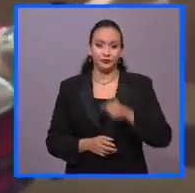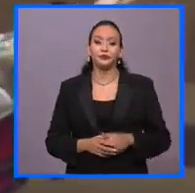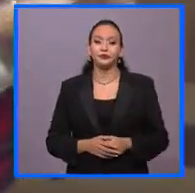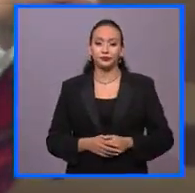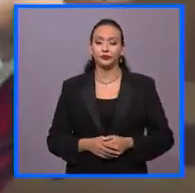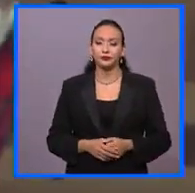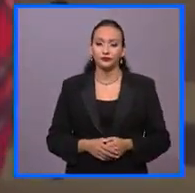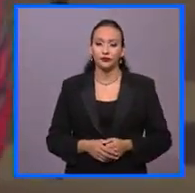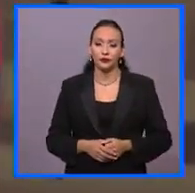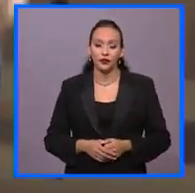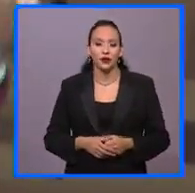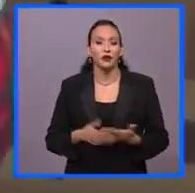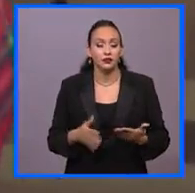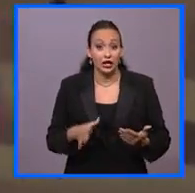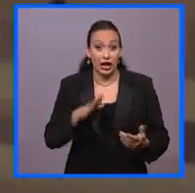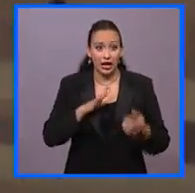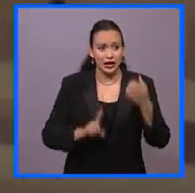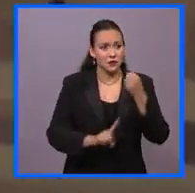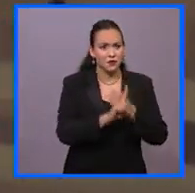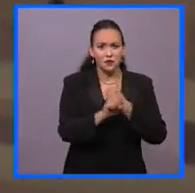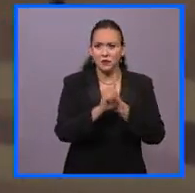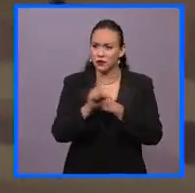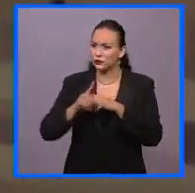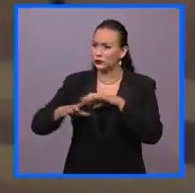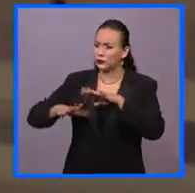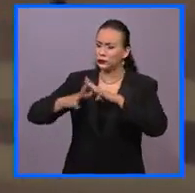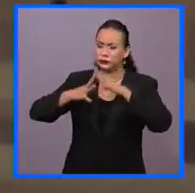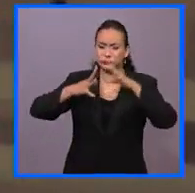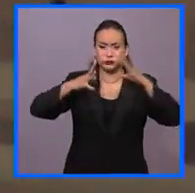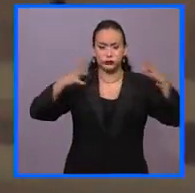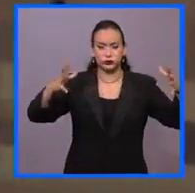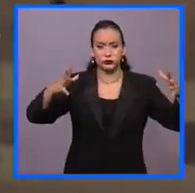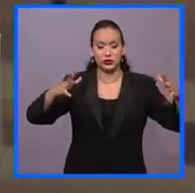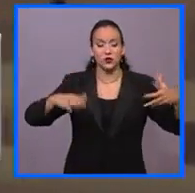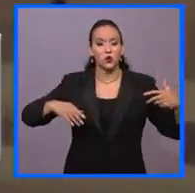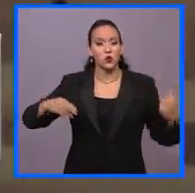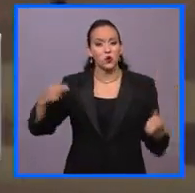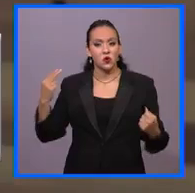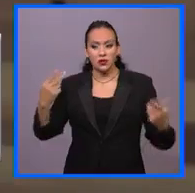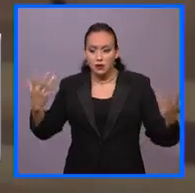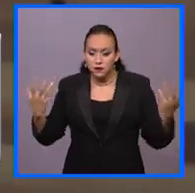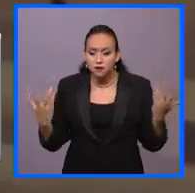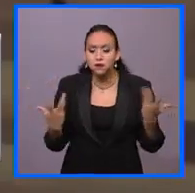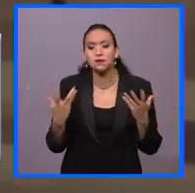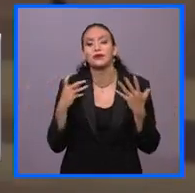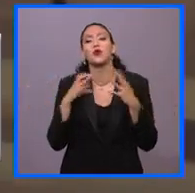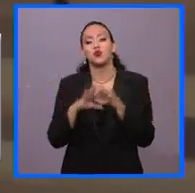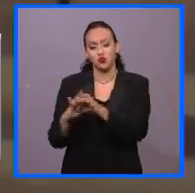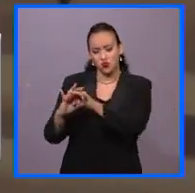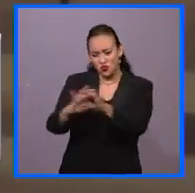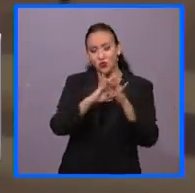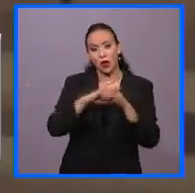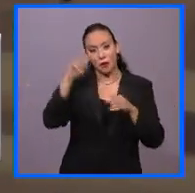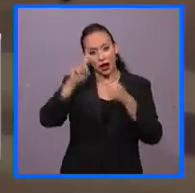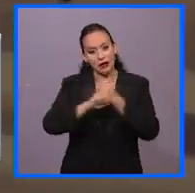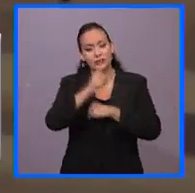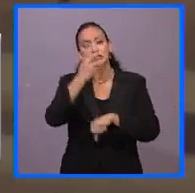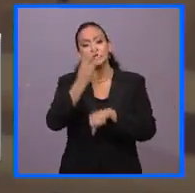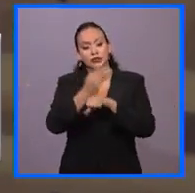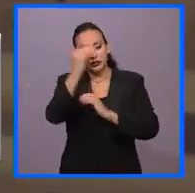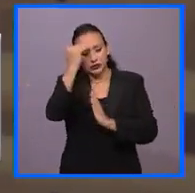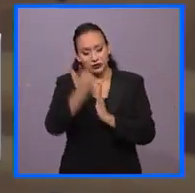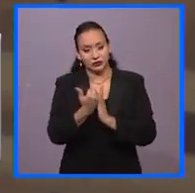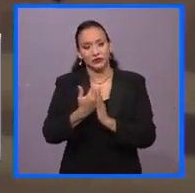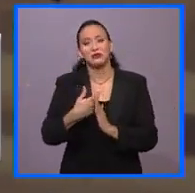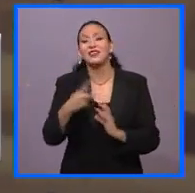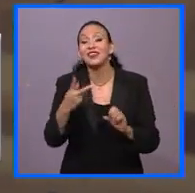La dimensión de los problemas es tan grande que se necesita la unidad para enfrentarlos. Pero esa unidad está